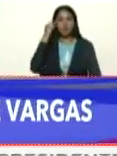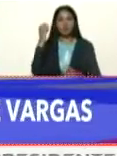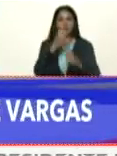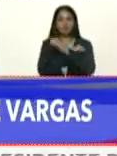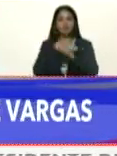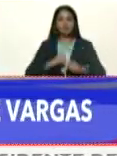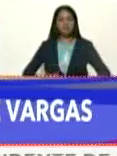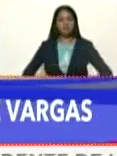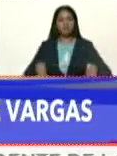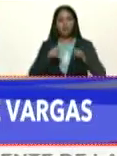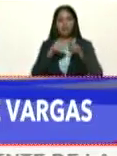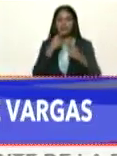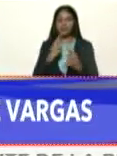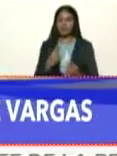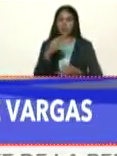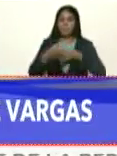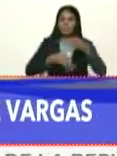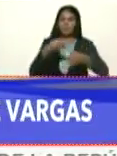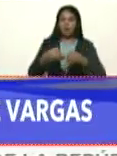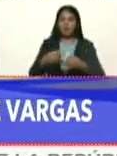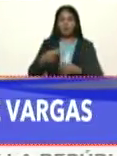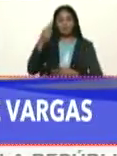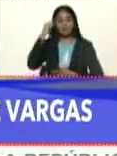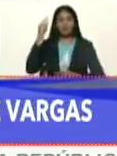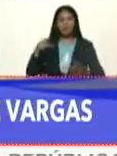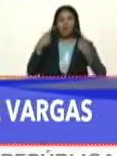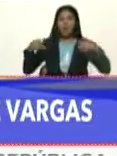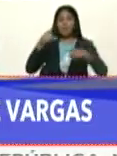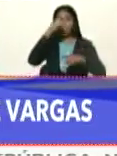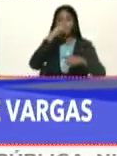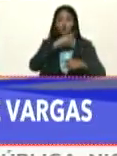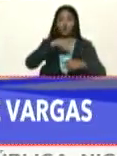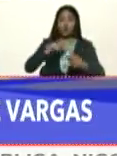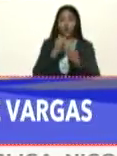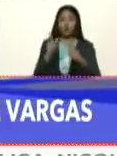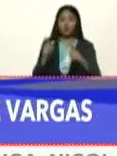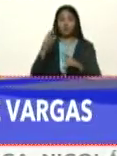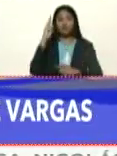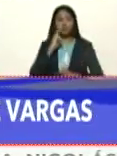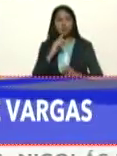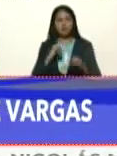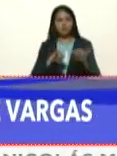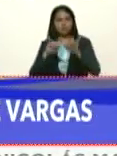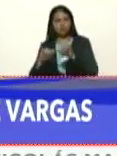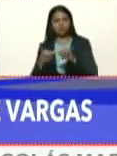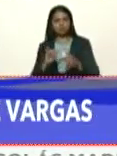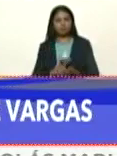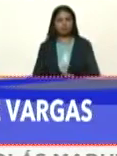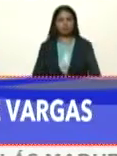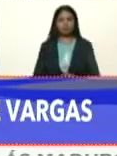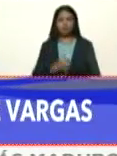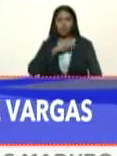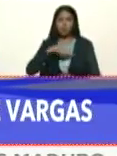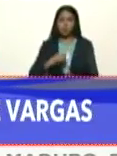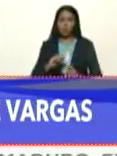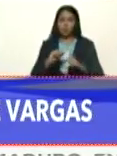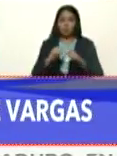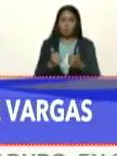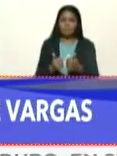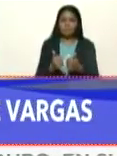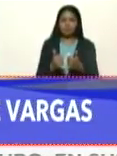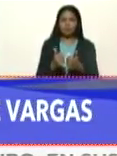Bolivariana, en el día del cumpleaños de nuestro libertador Simón Bolívar, cuando iniciábamos